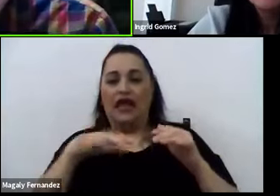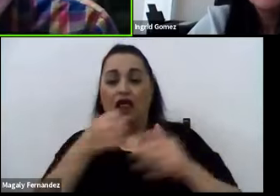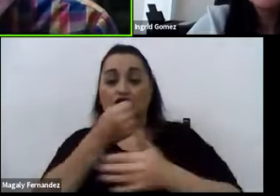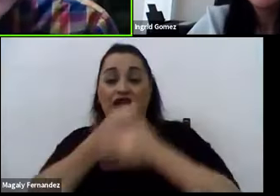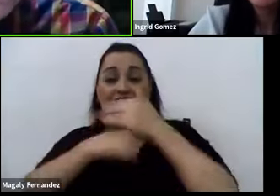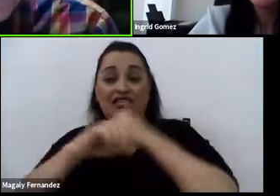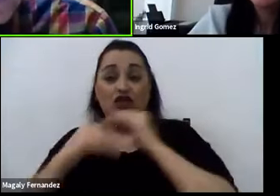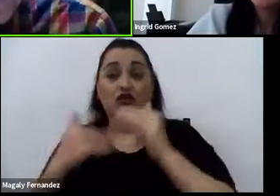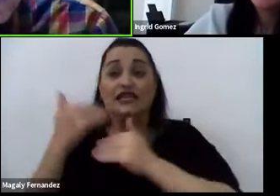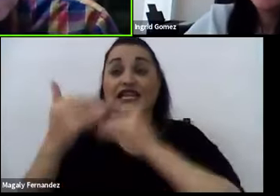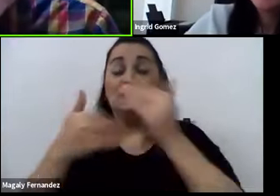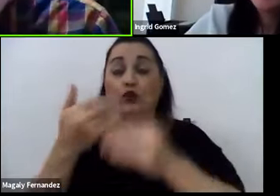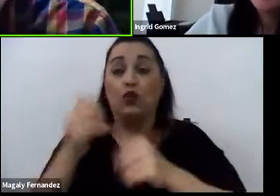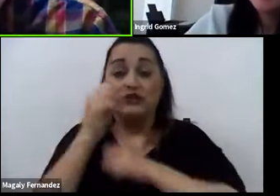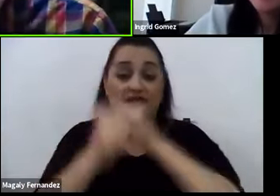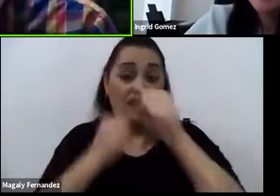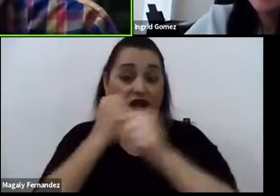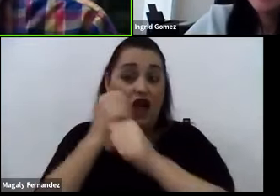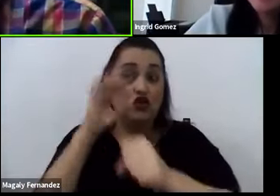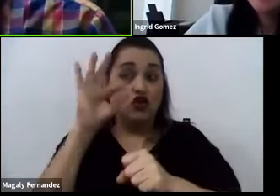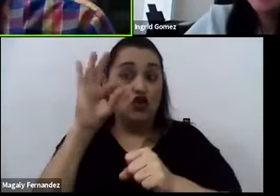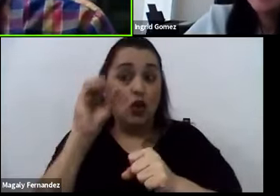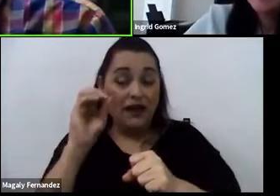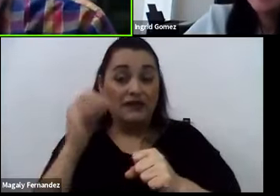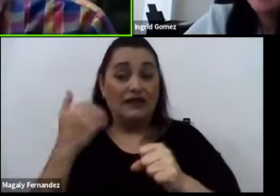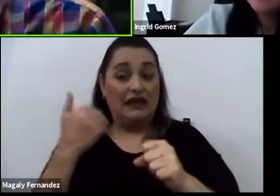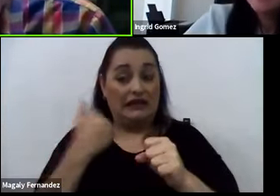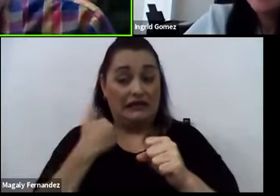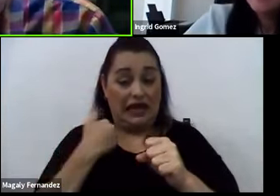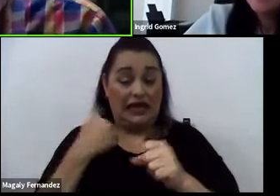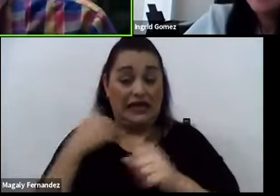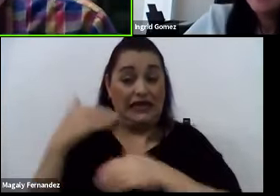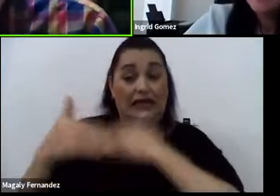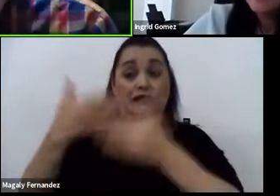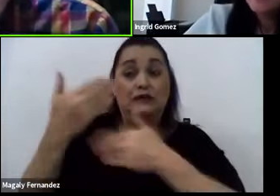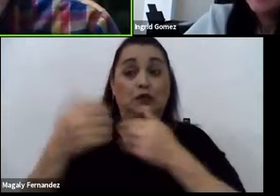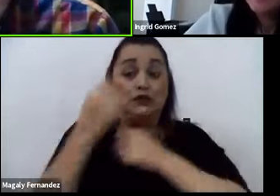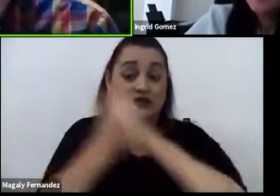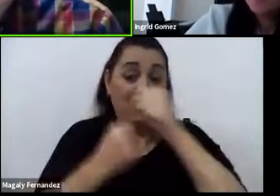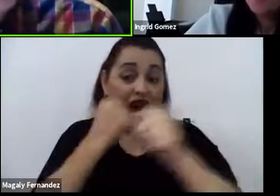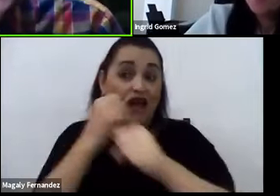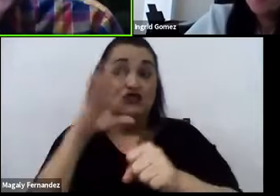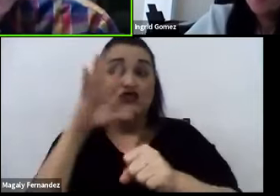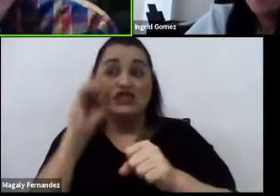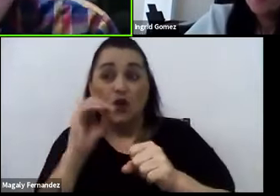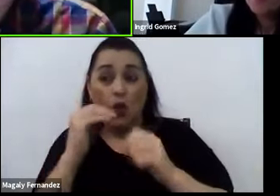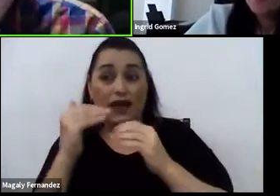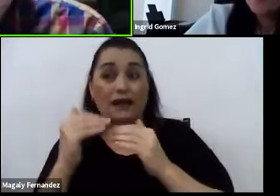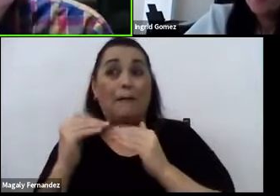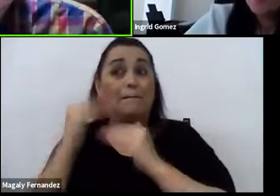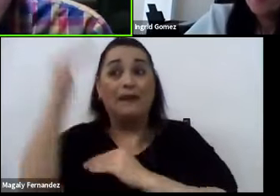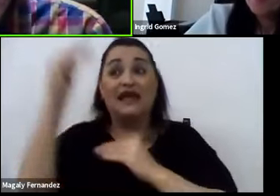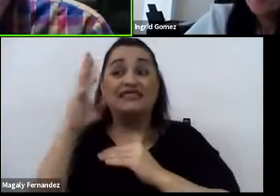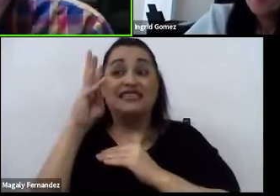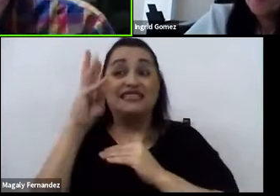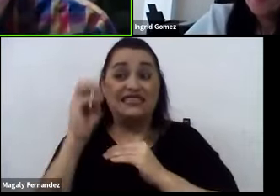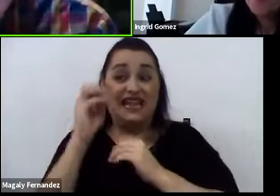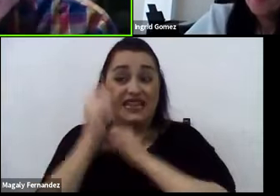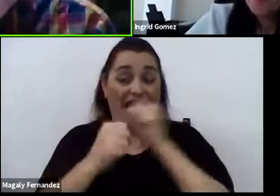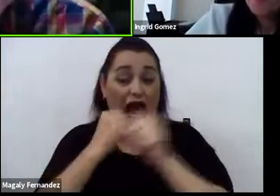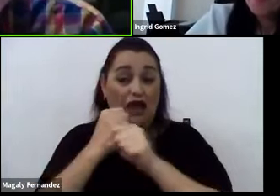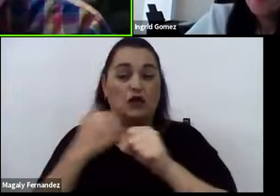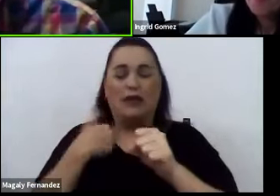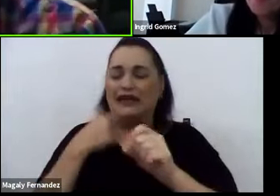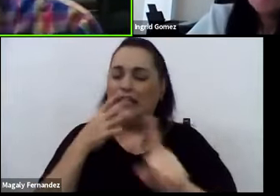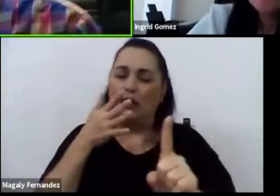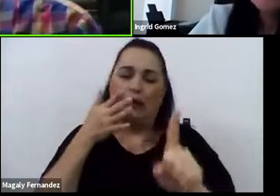después del año 90, que tendrán después de los años 50, de mitad de este siglo, más de 60 años, van a sufrir un impacto